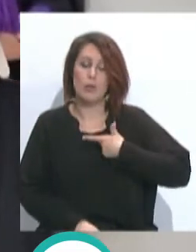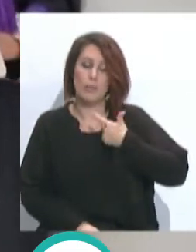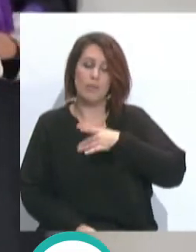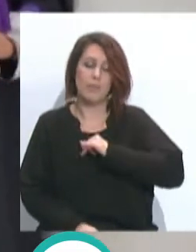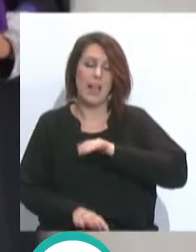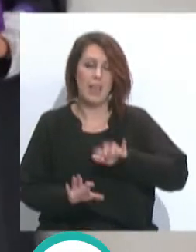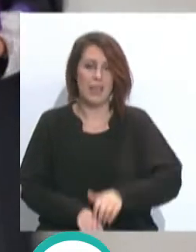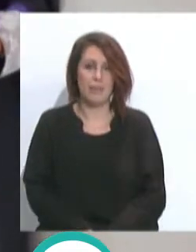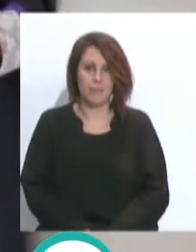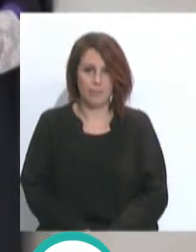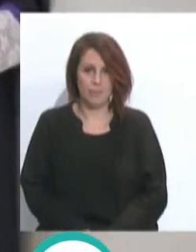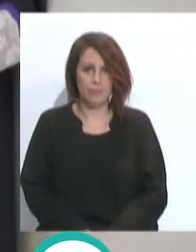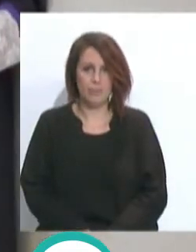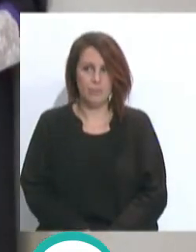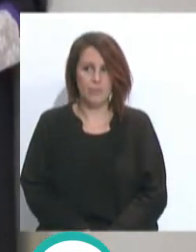gaditanos.